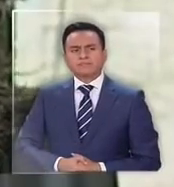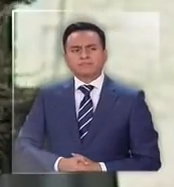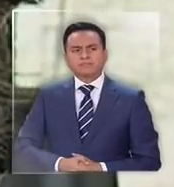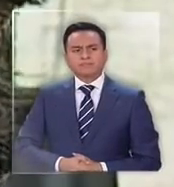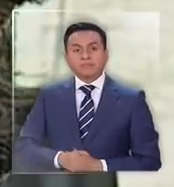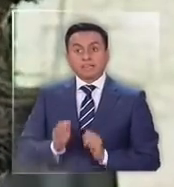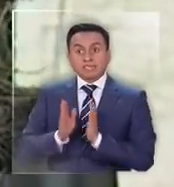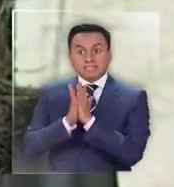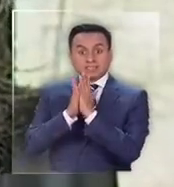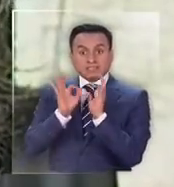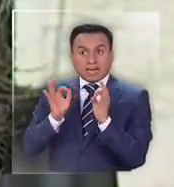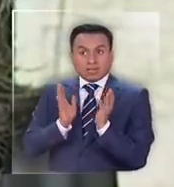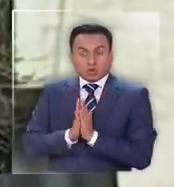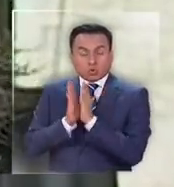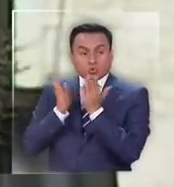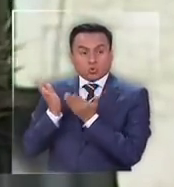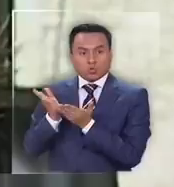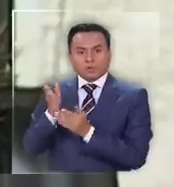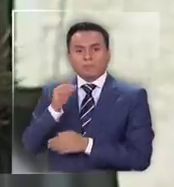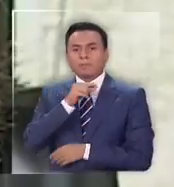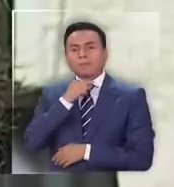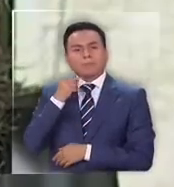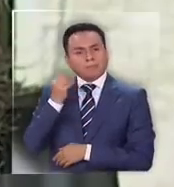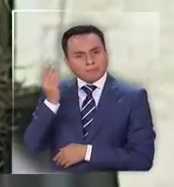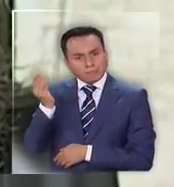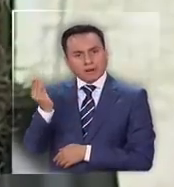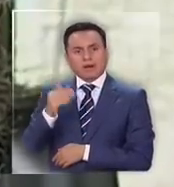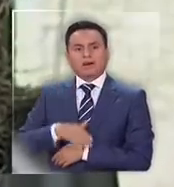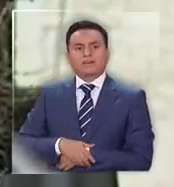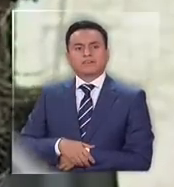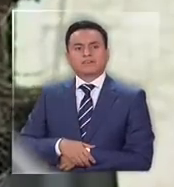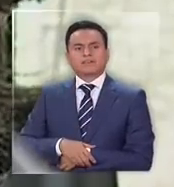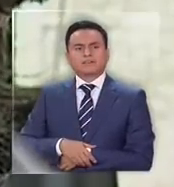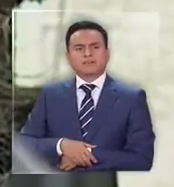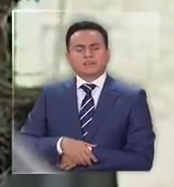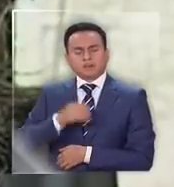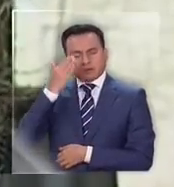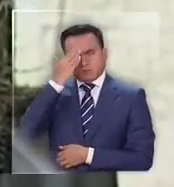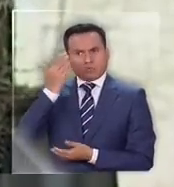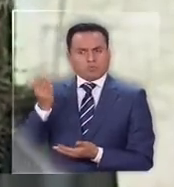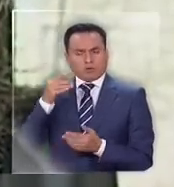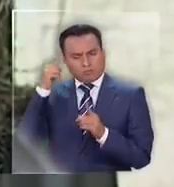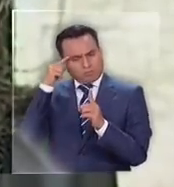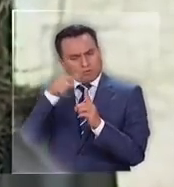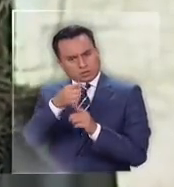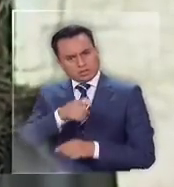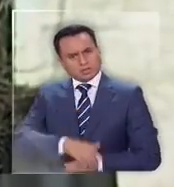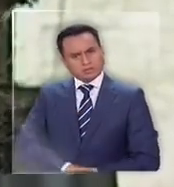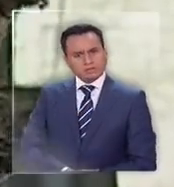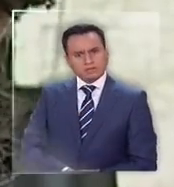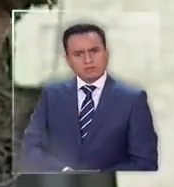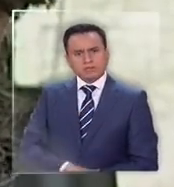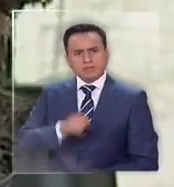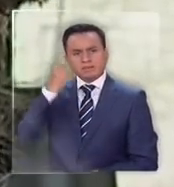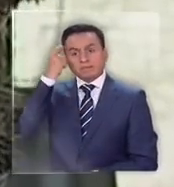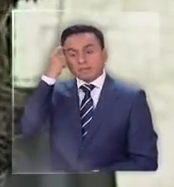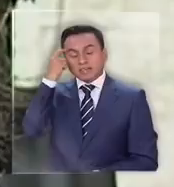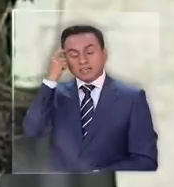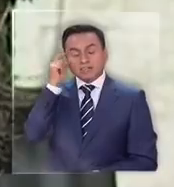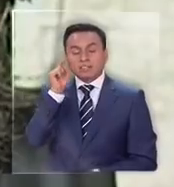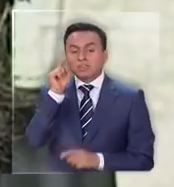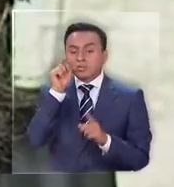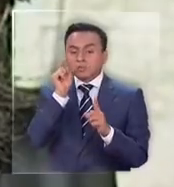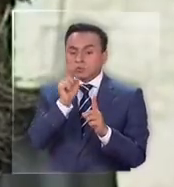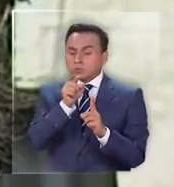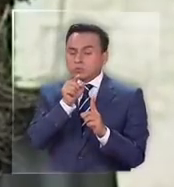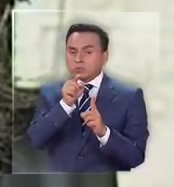que el santo, que nuestro padre está muy preocupado por mí porque creía que yo